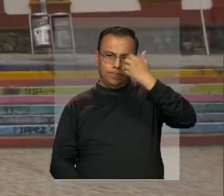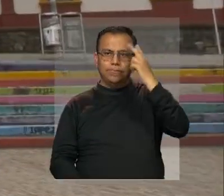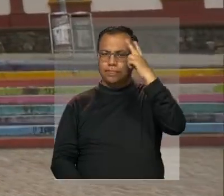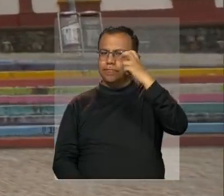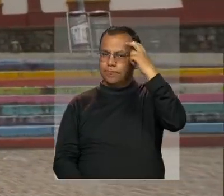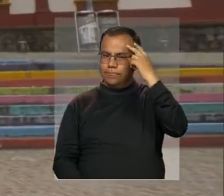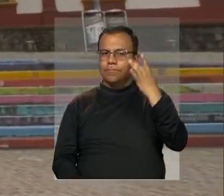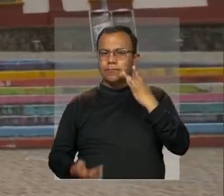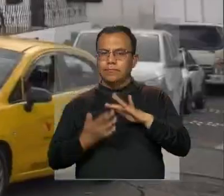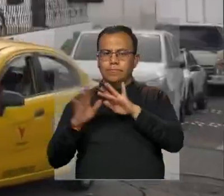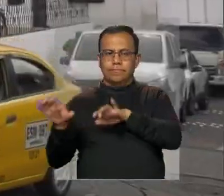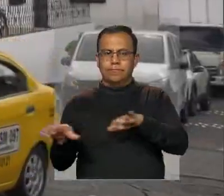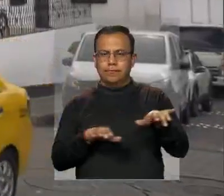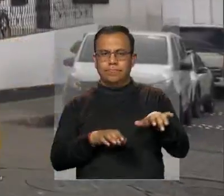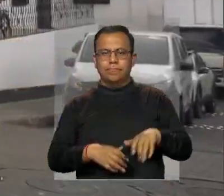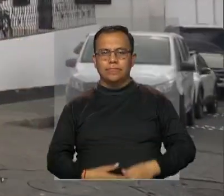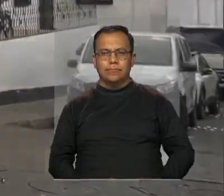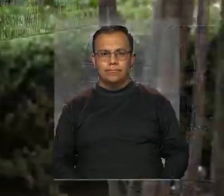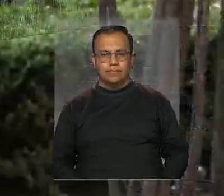y aptitudes.